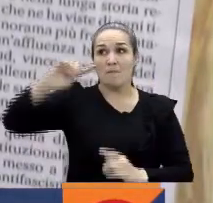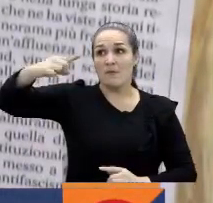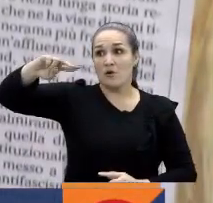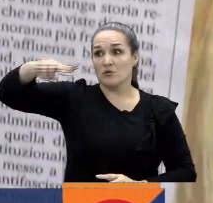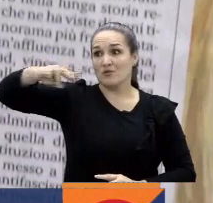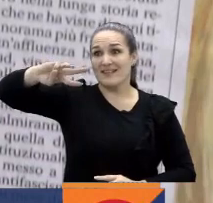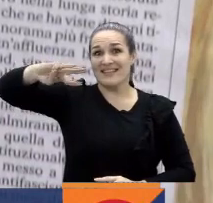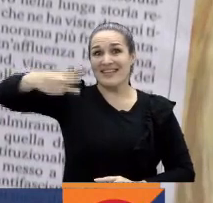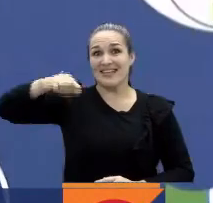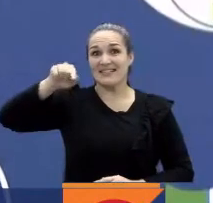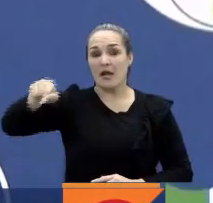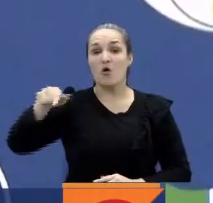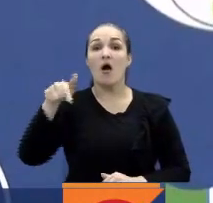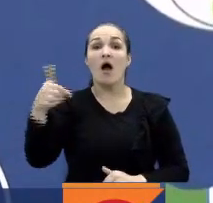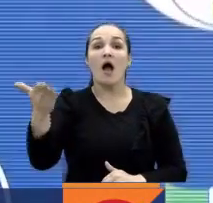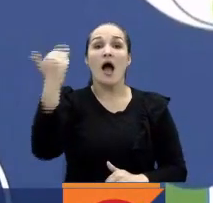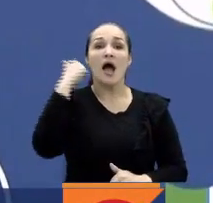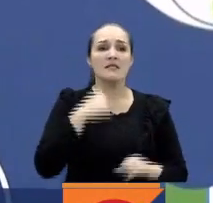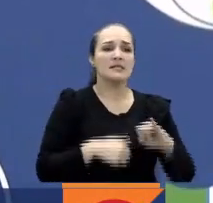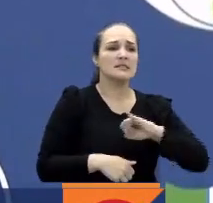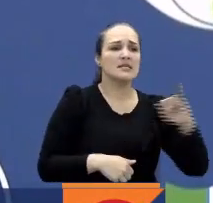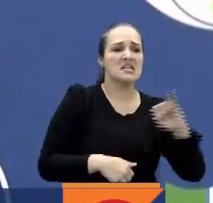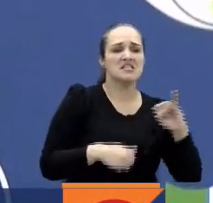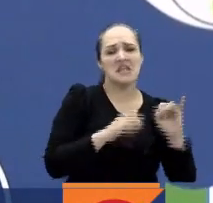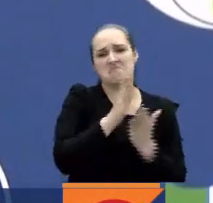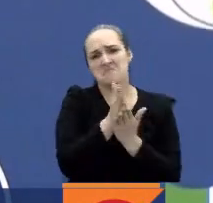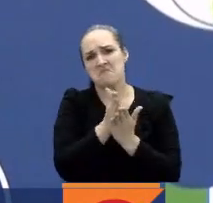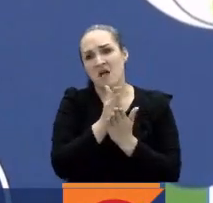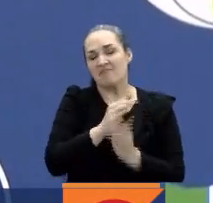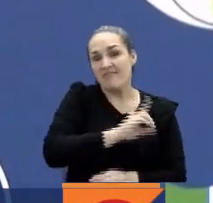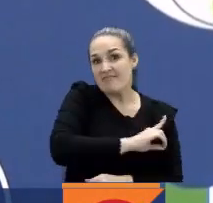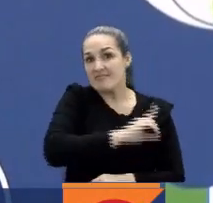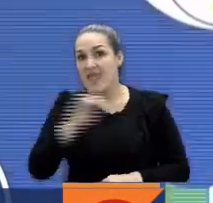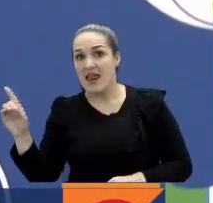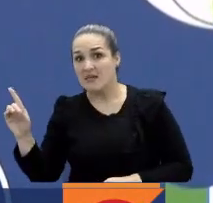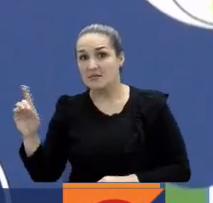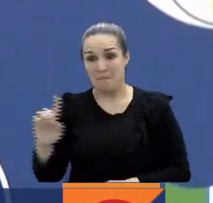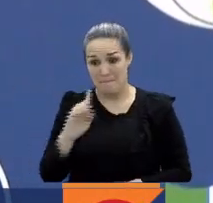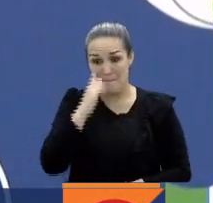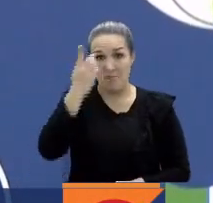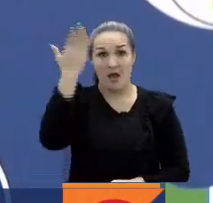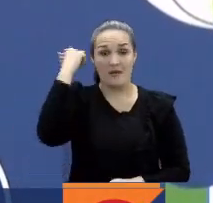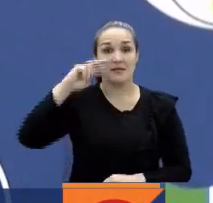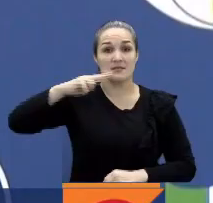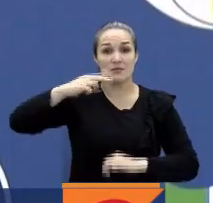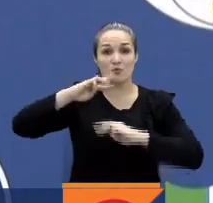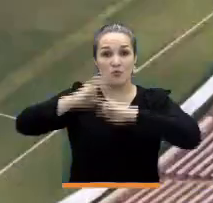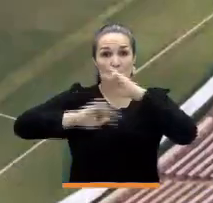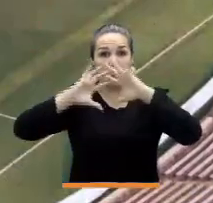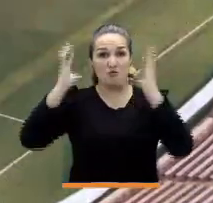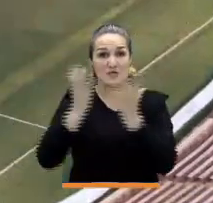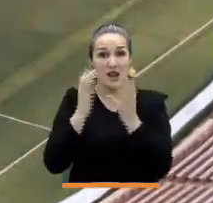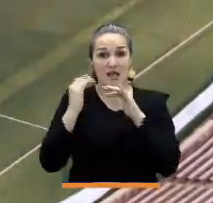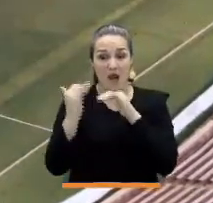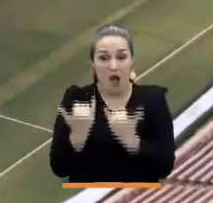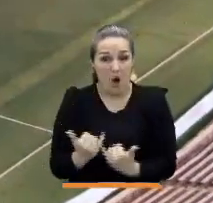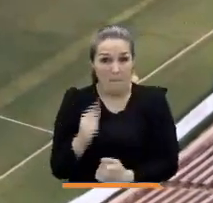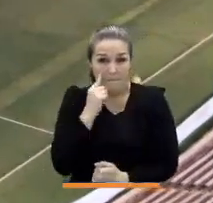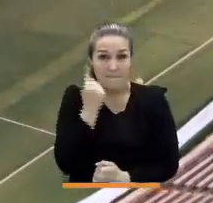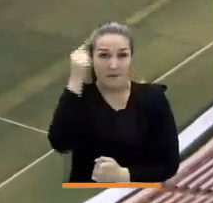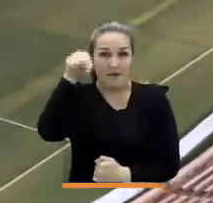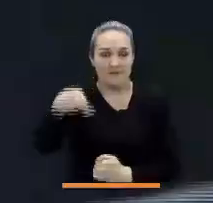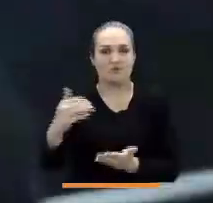hacia la extrema derecha por primera vez desde la Segunda Guerra Mundial. En queste elezioni politiche è arrivata.